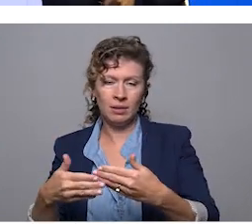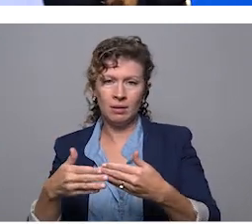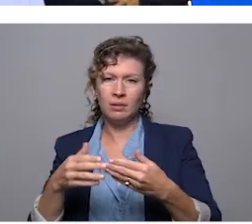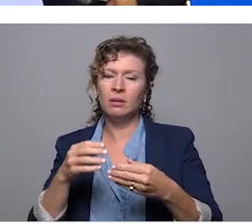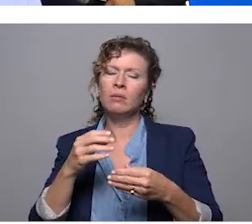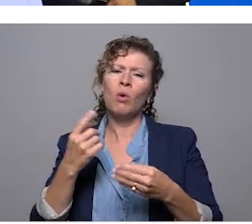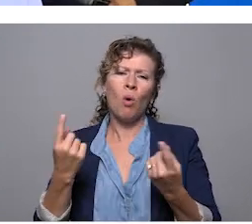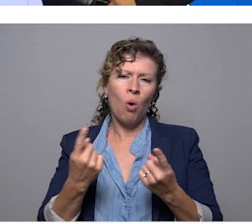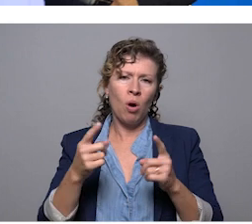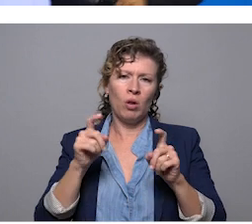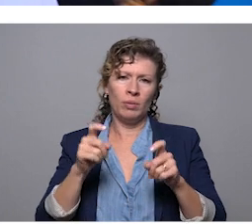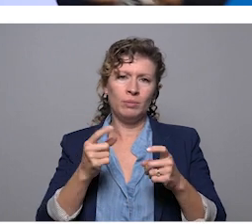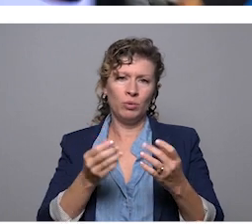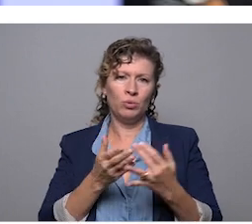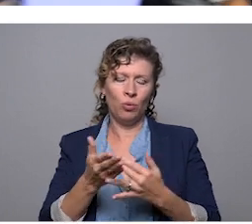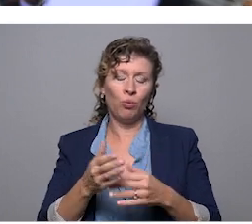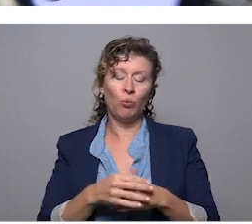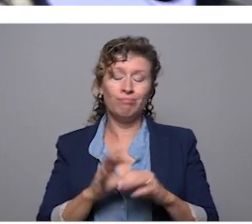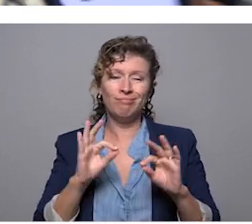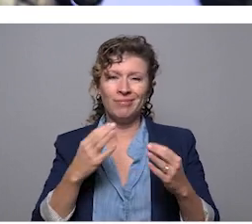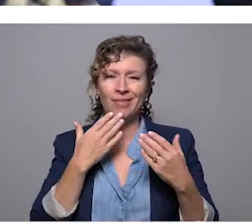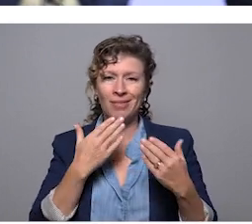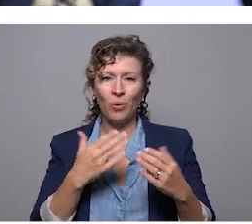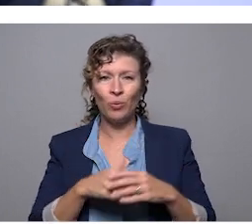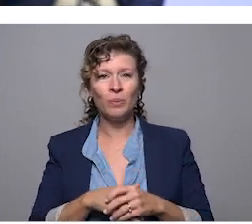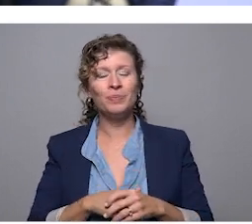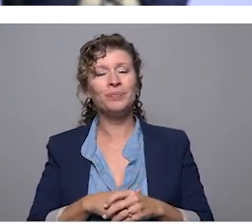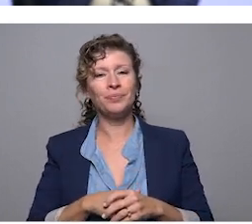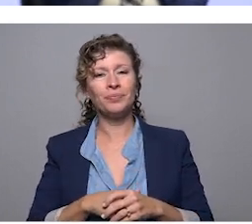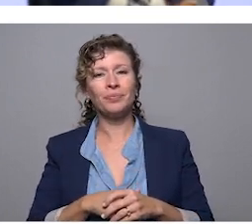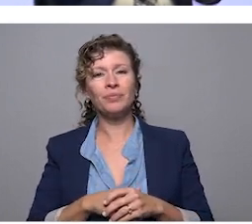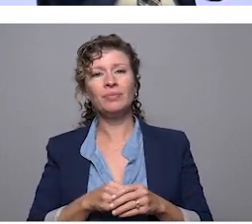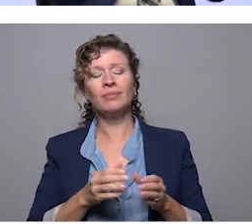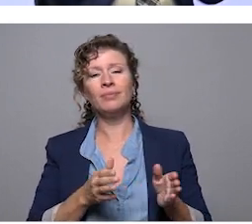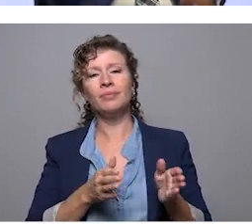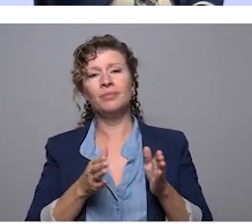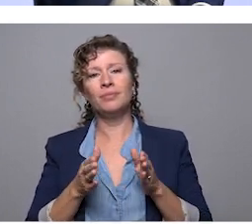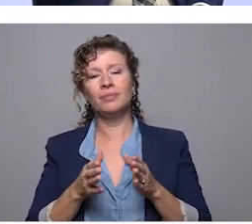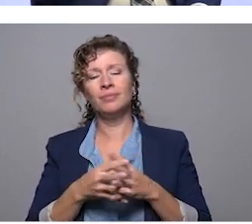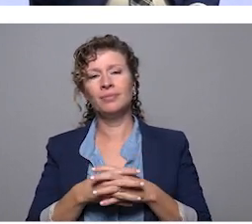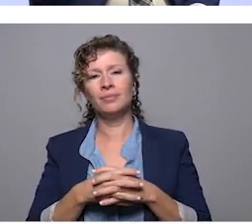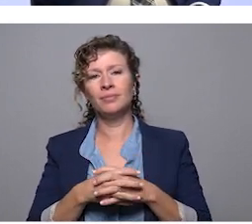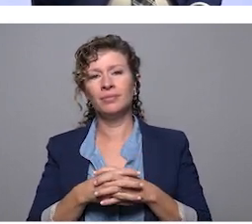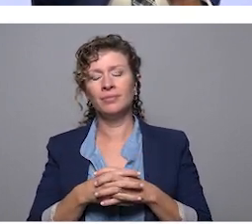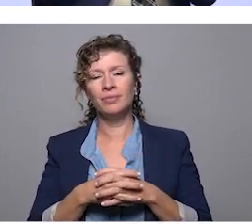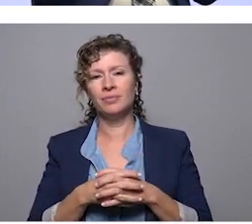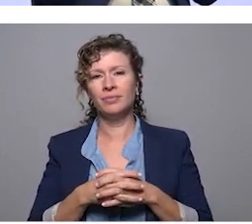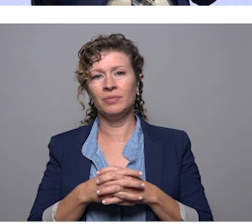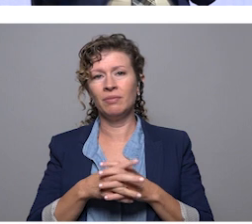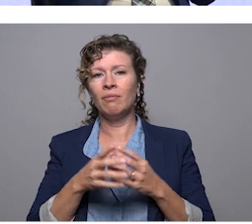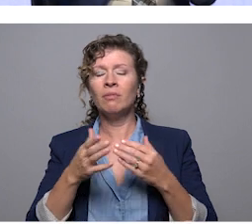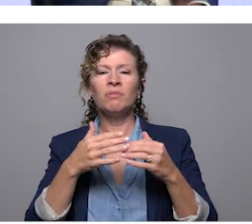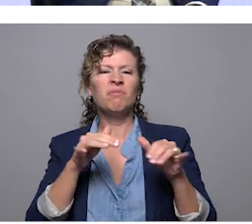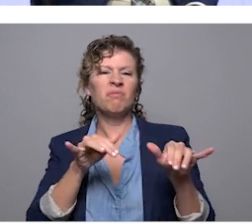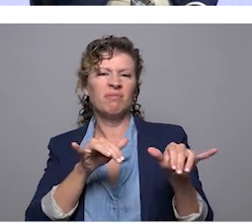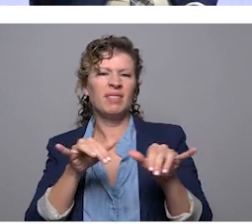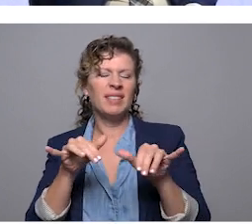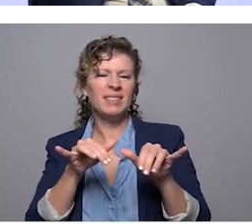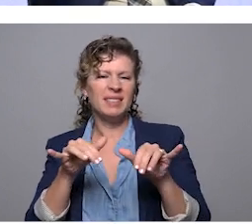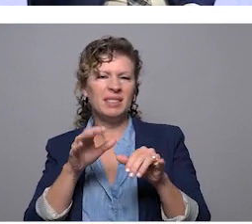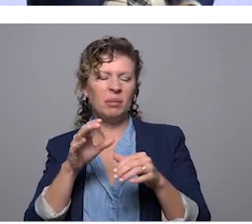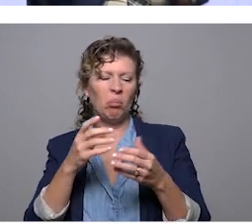por alusiones personales Mira hace varios años en foros parecidos a estos hablábamos de la